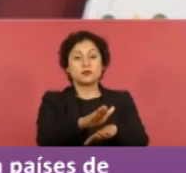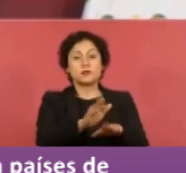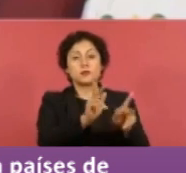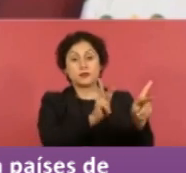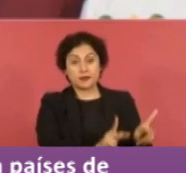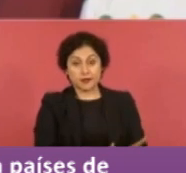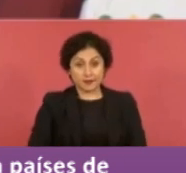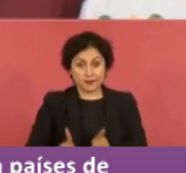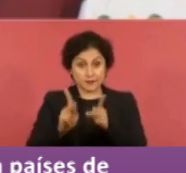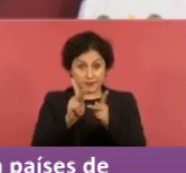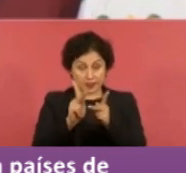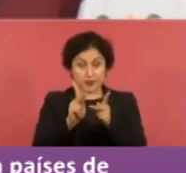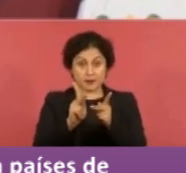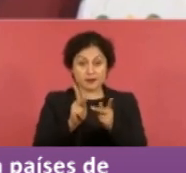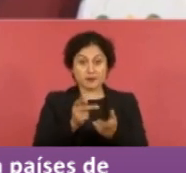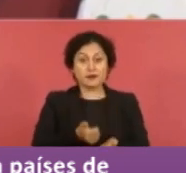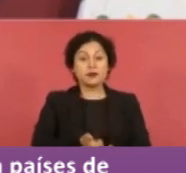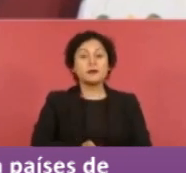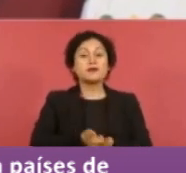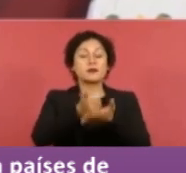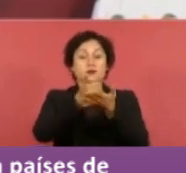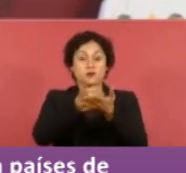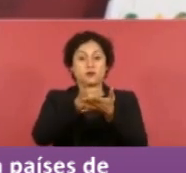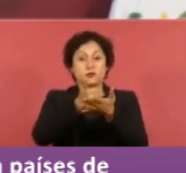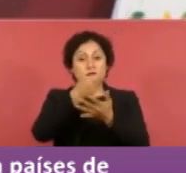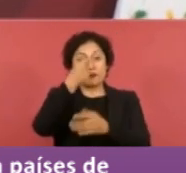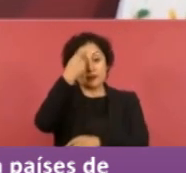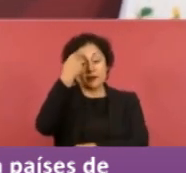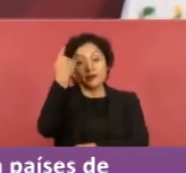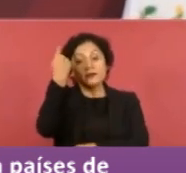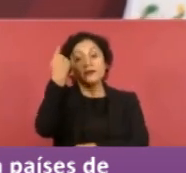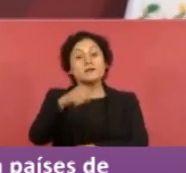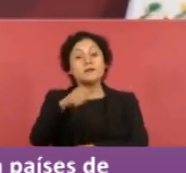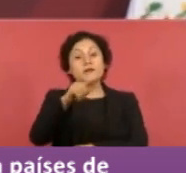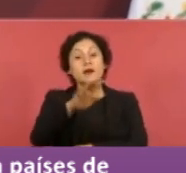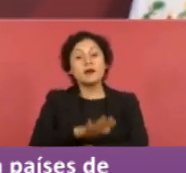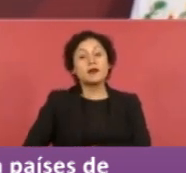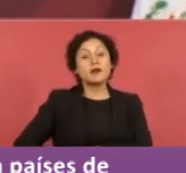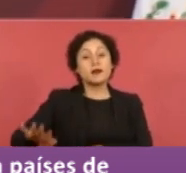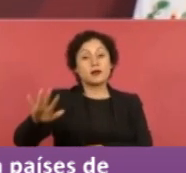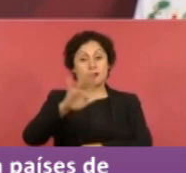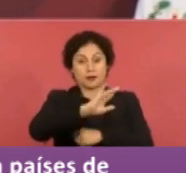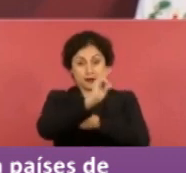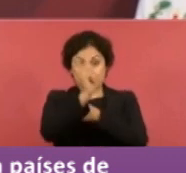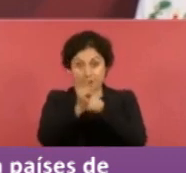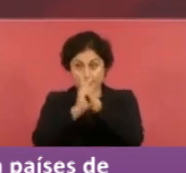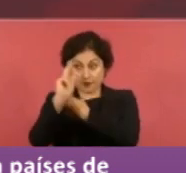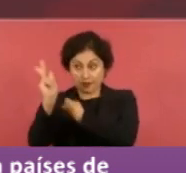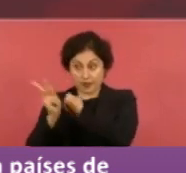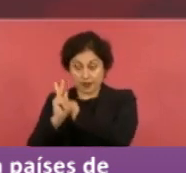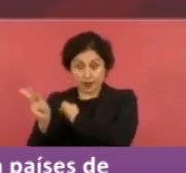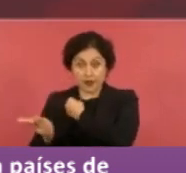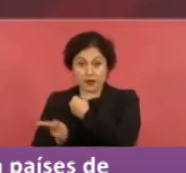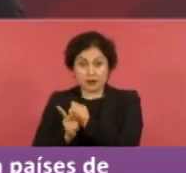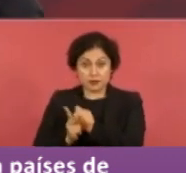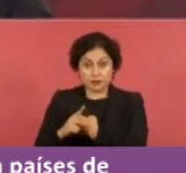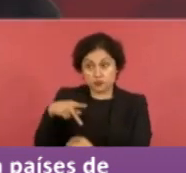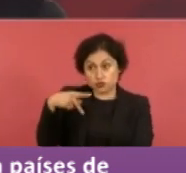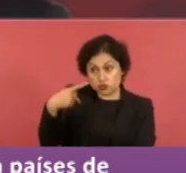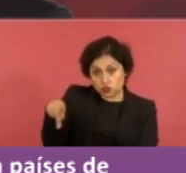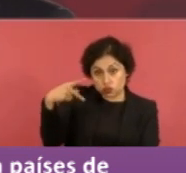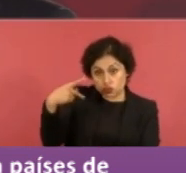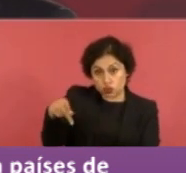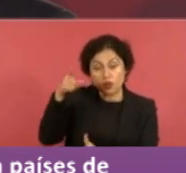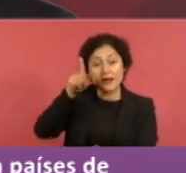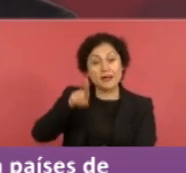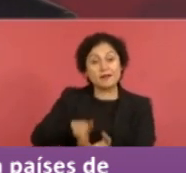migratorio, destacó el presidente Andrés Manuel López Obrador. En conferencia de prensa matutina indicó que los programas Sembrando Vida y